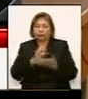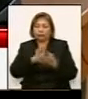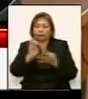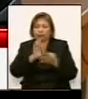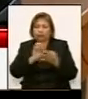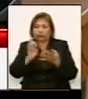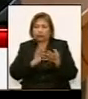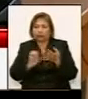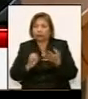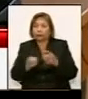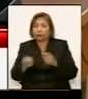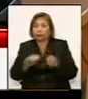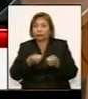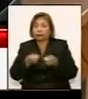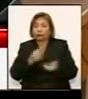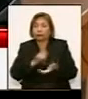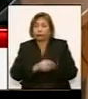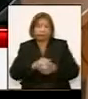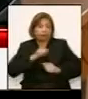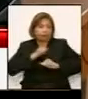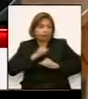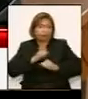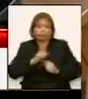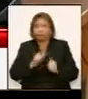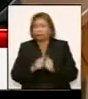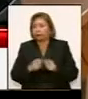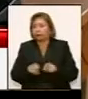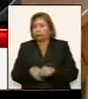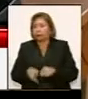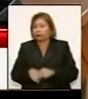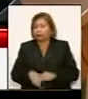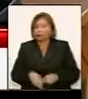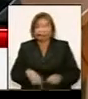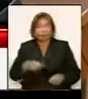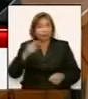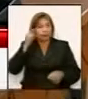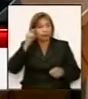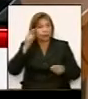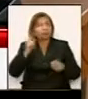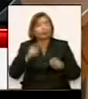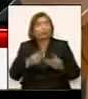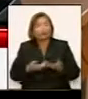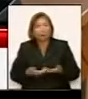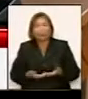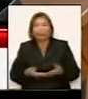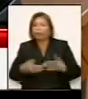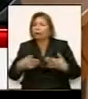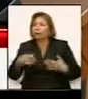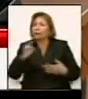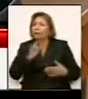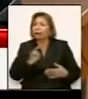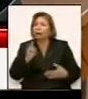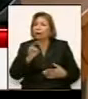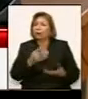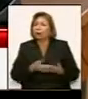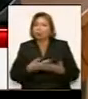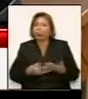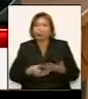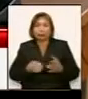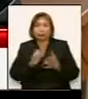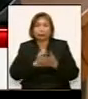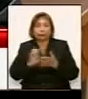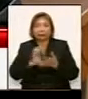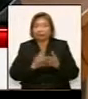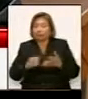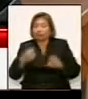técnicas que están usando para defenderse también entonces es importante recordar que la tecnología puede ser usada para estratégicamente para